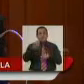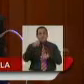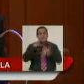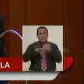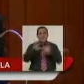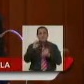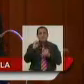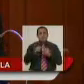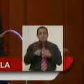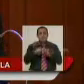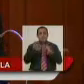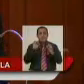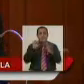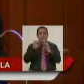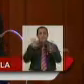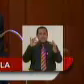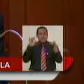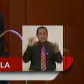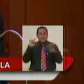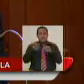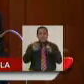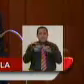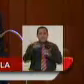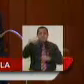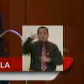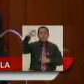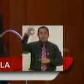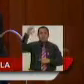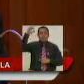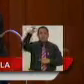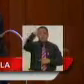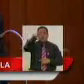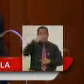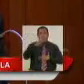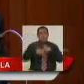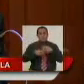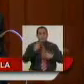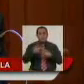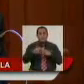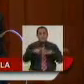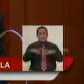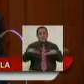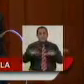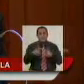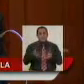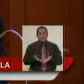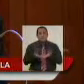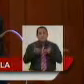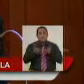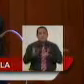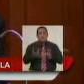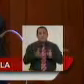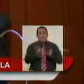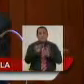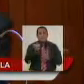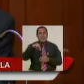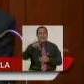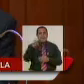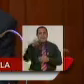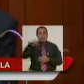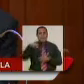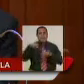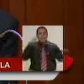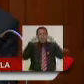de fibra óptica, el satélite multipropósito nacional, la ciudad sostenible, la Alameda de Ancón, el centro